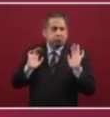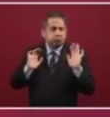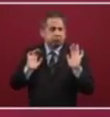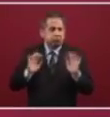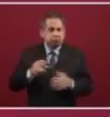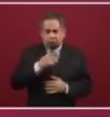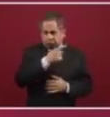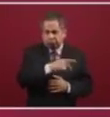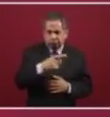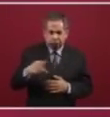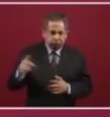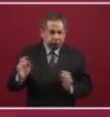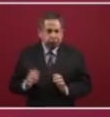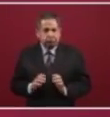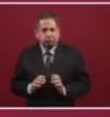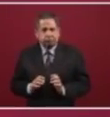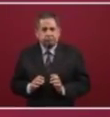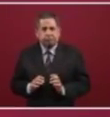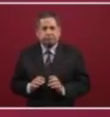sus